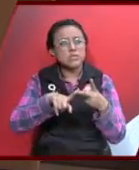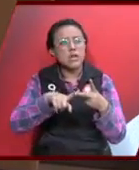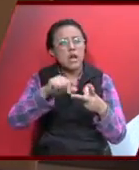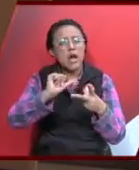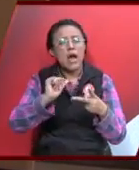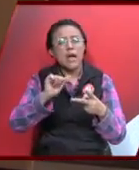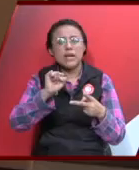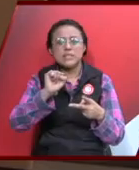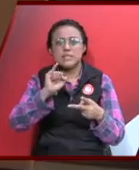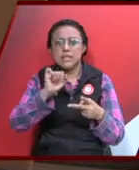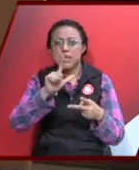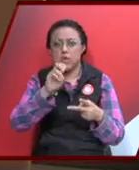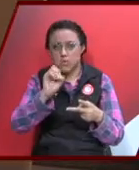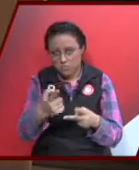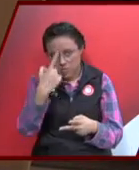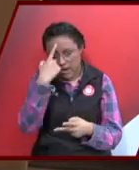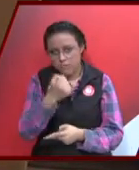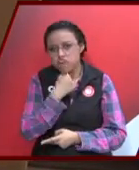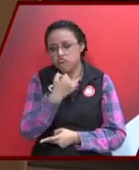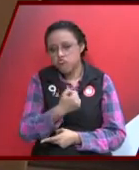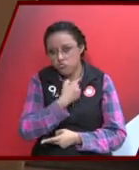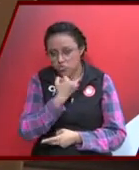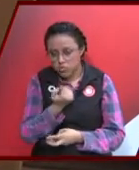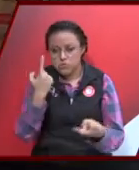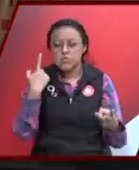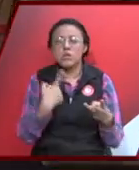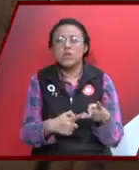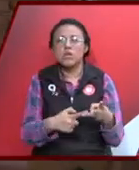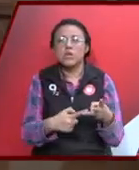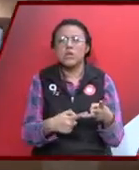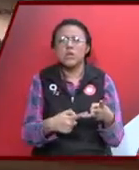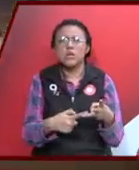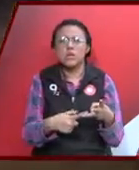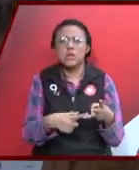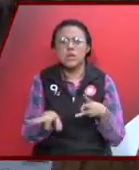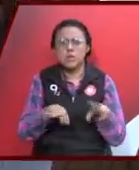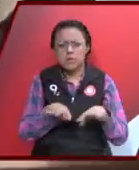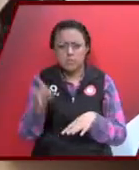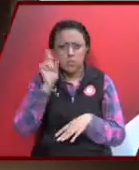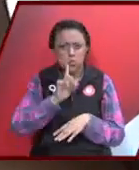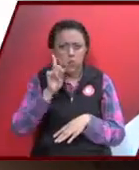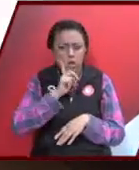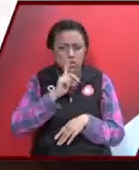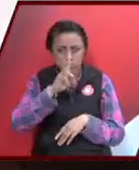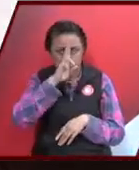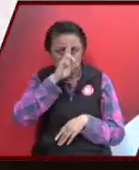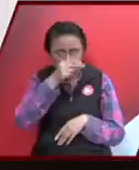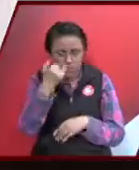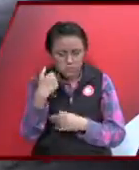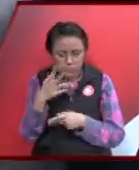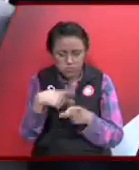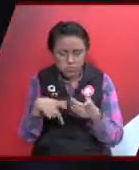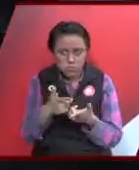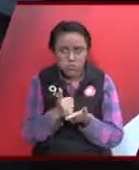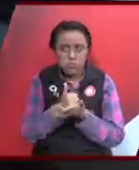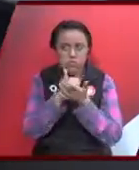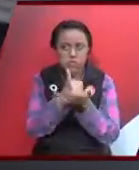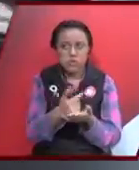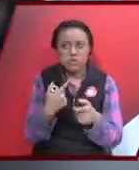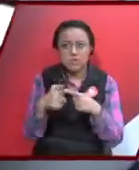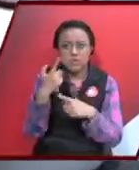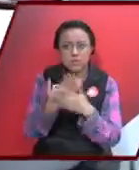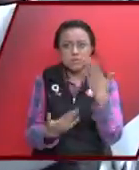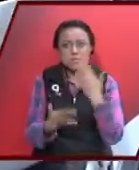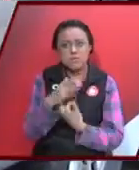asilo de los ancianos, trabajamos refugio de mujeres violentadas. Sí, damos ahora sí que los